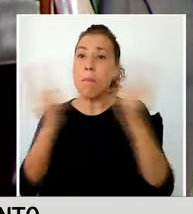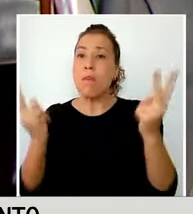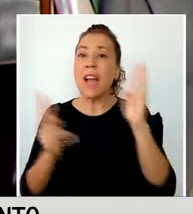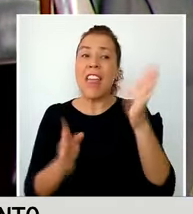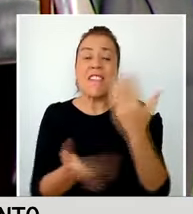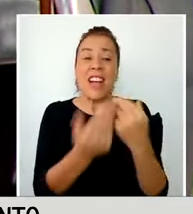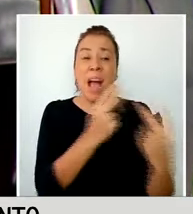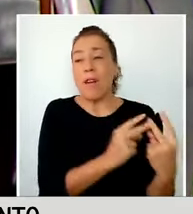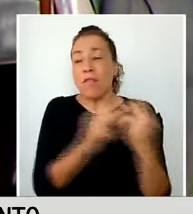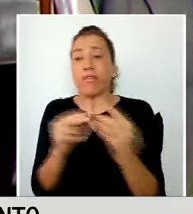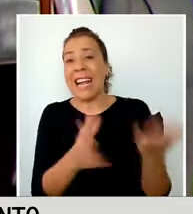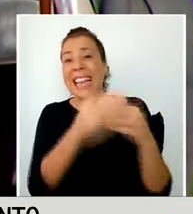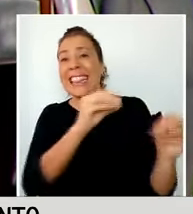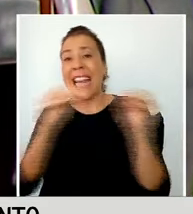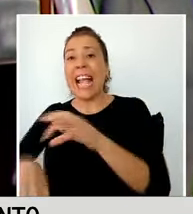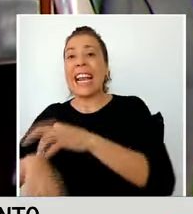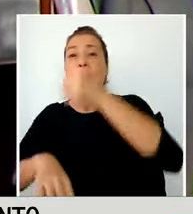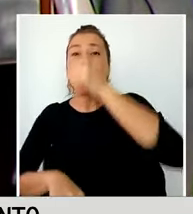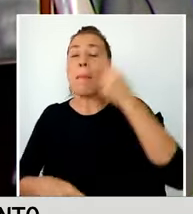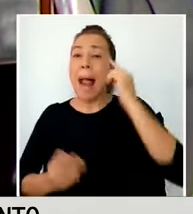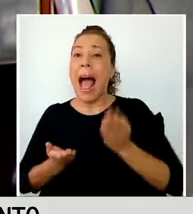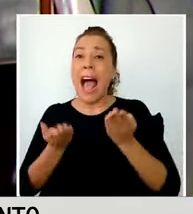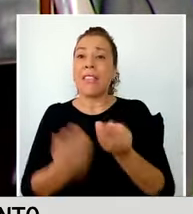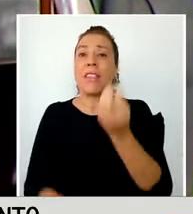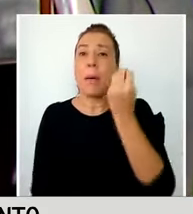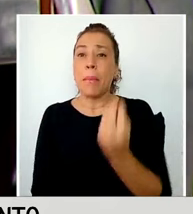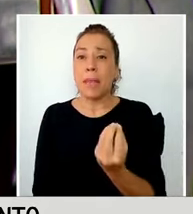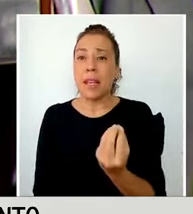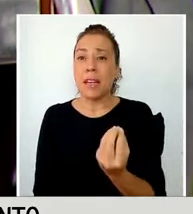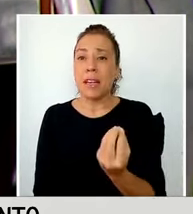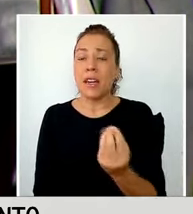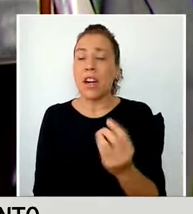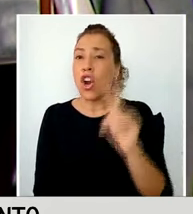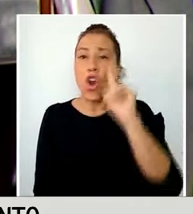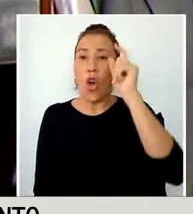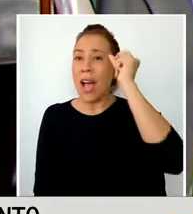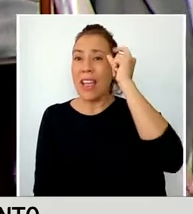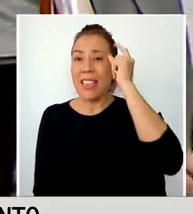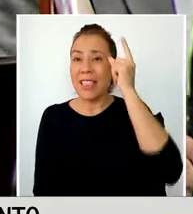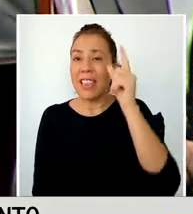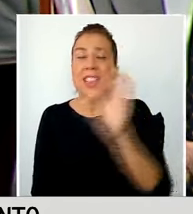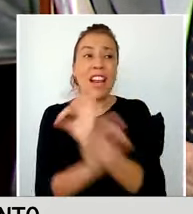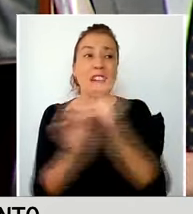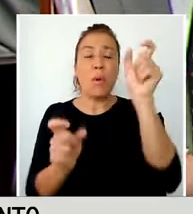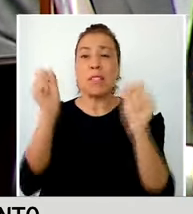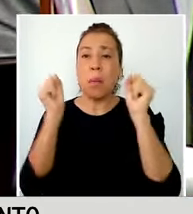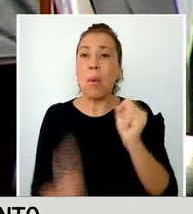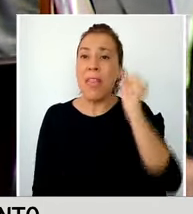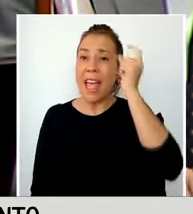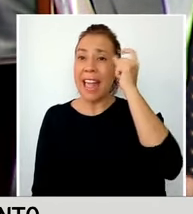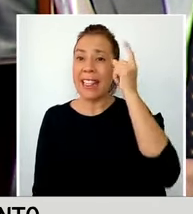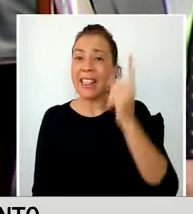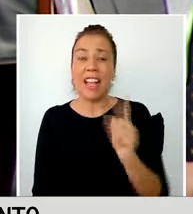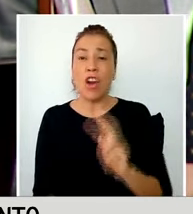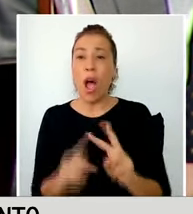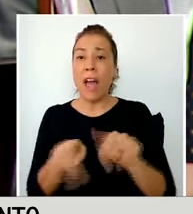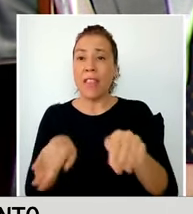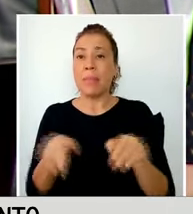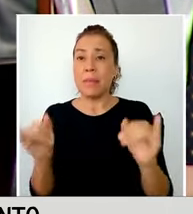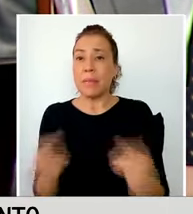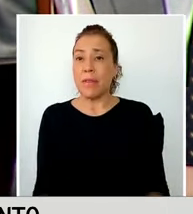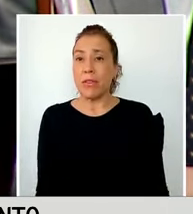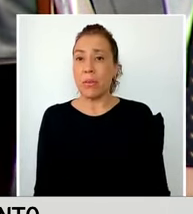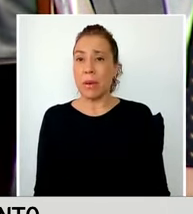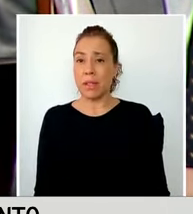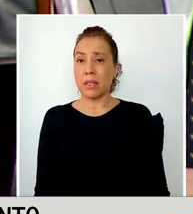una clínica privada para que lo atiendan bien no se entiende nadie lo entiende que eso no ocurra Por eso yo creo que este proyecto